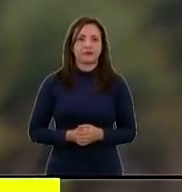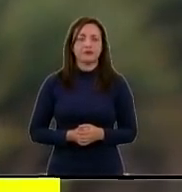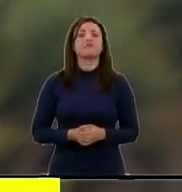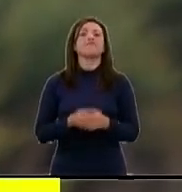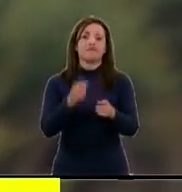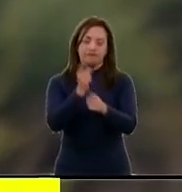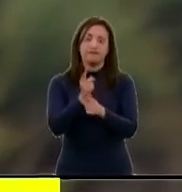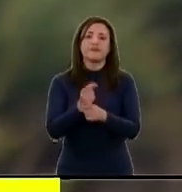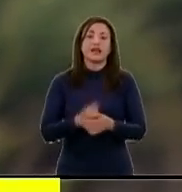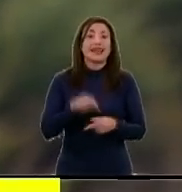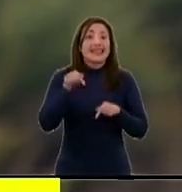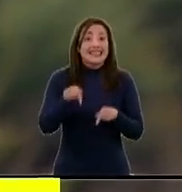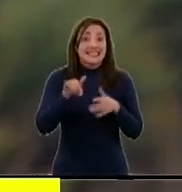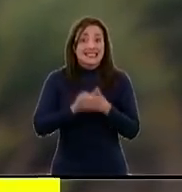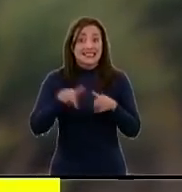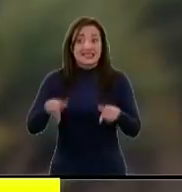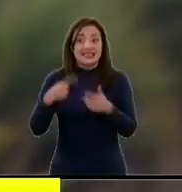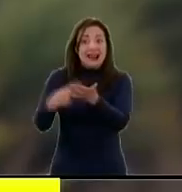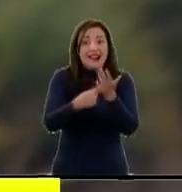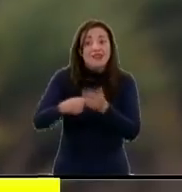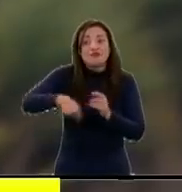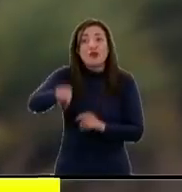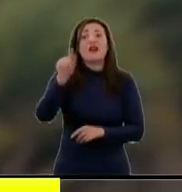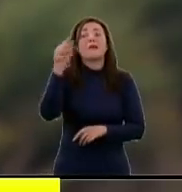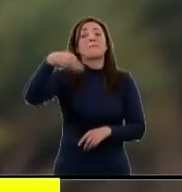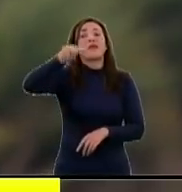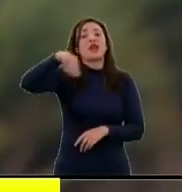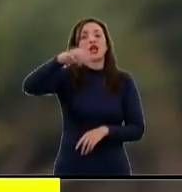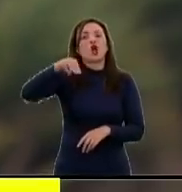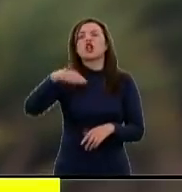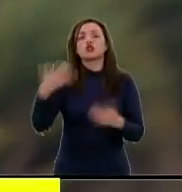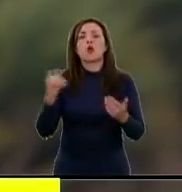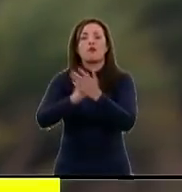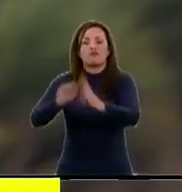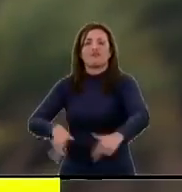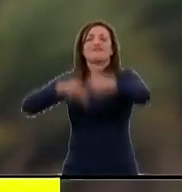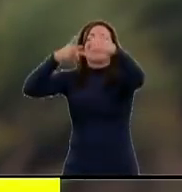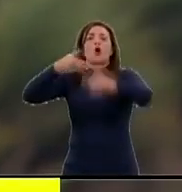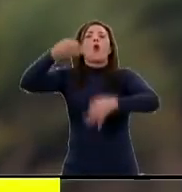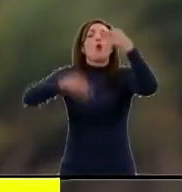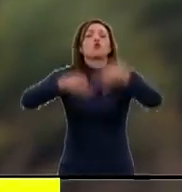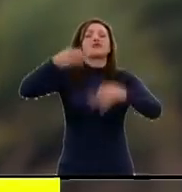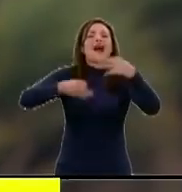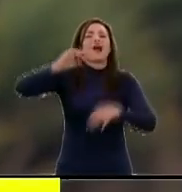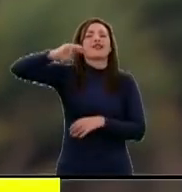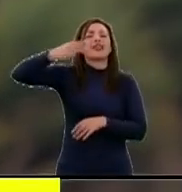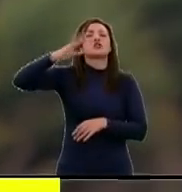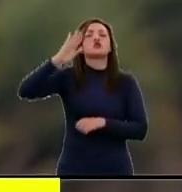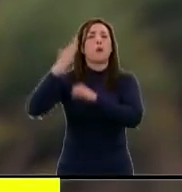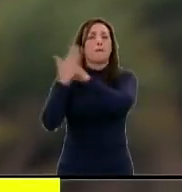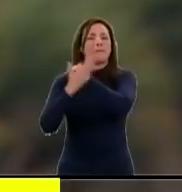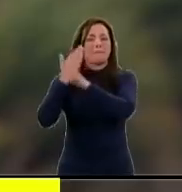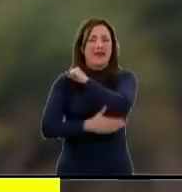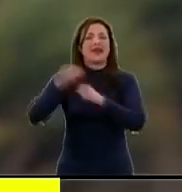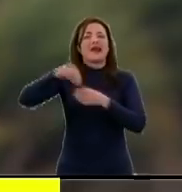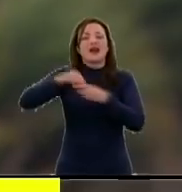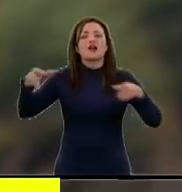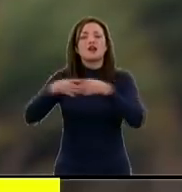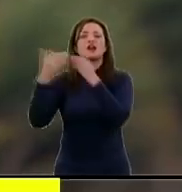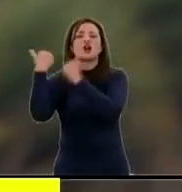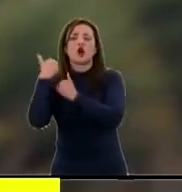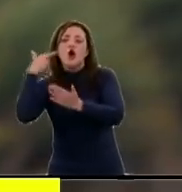Así es, pues esta audiencia se desarrollará el próximo miércoles, será de manera virtual en el juzgado tercero penal con función de control de garantías y allí